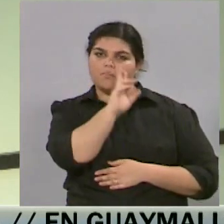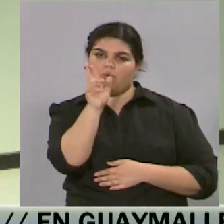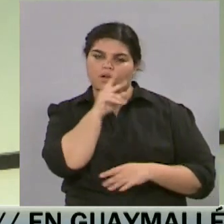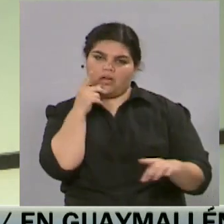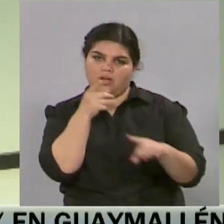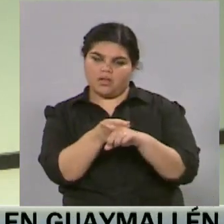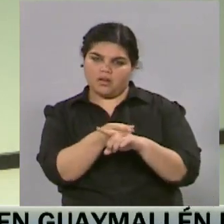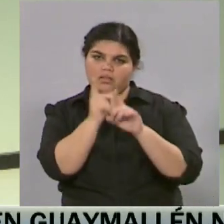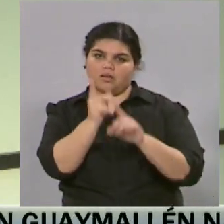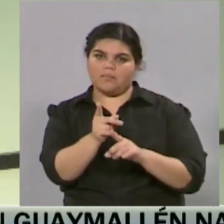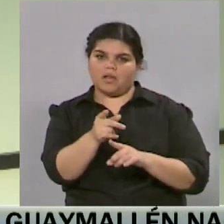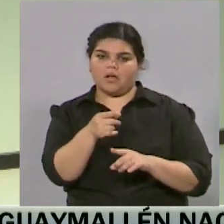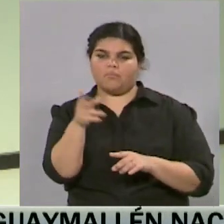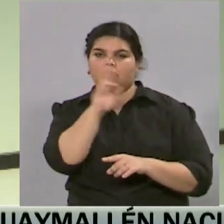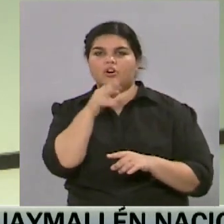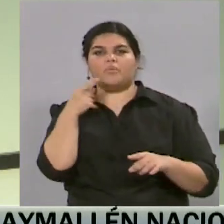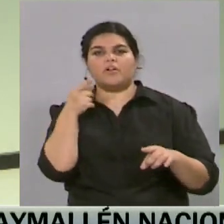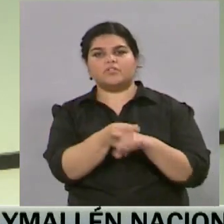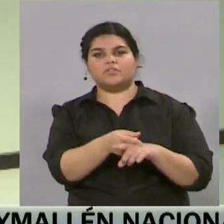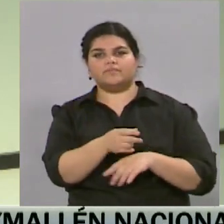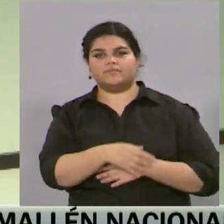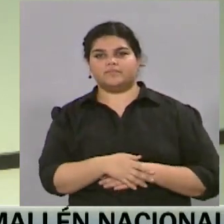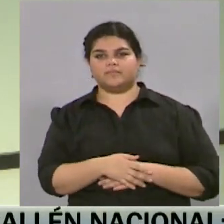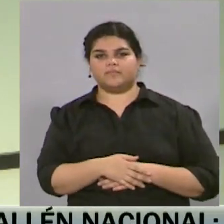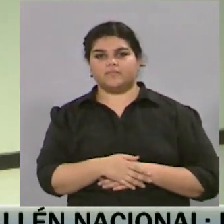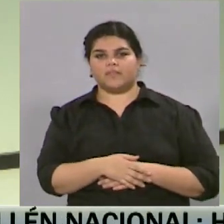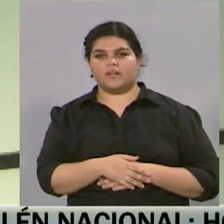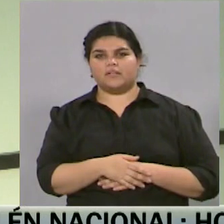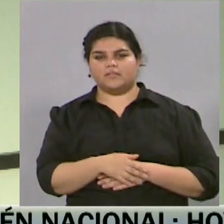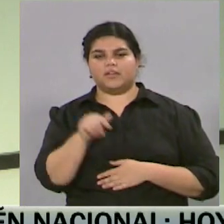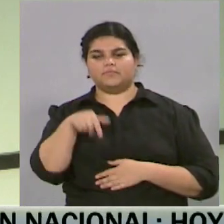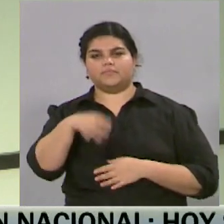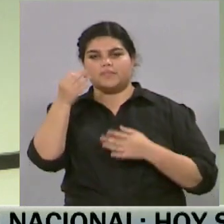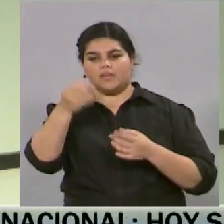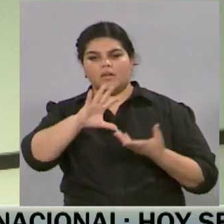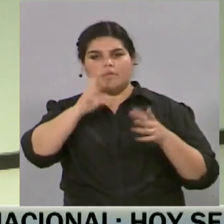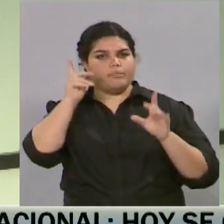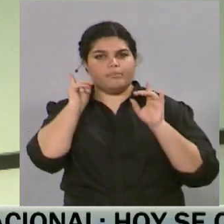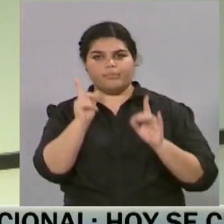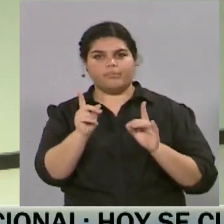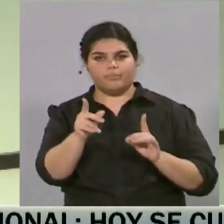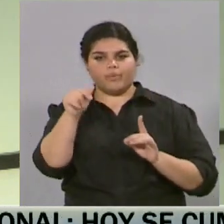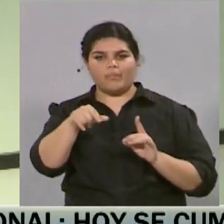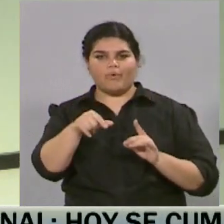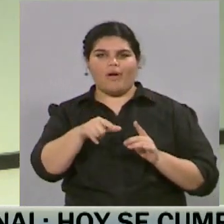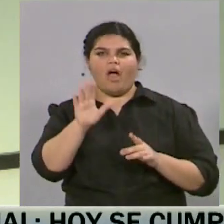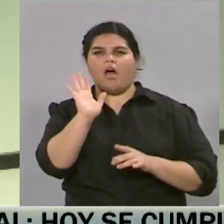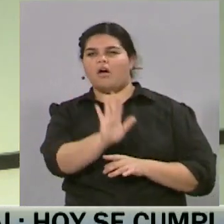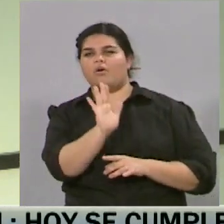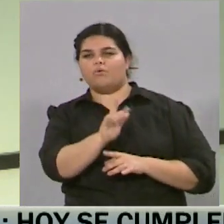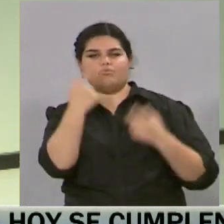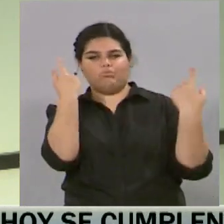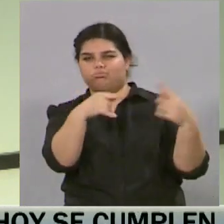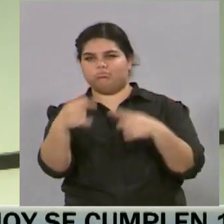la mujer y el acoso a la mujer. Pero en realidad lo triste de esto es que no solo se da en ese marco, sino que hay todo tipo de acosos y todo tipo de